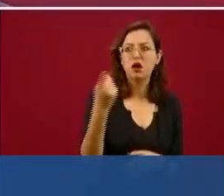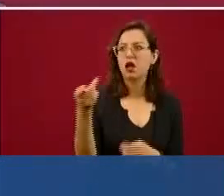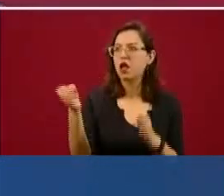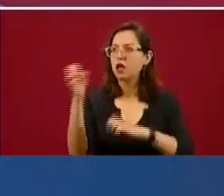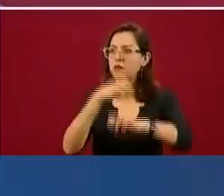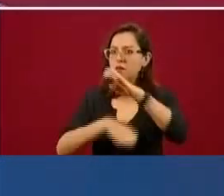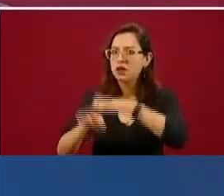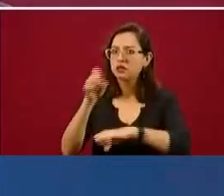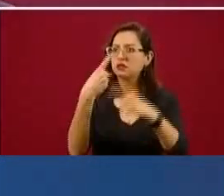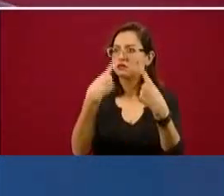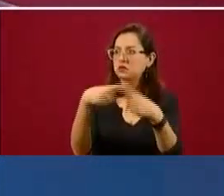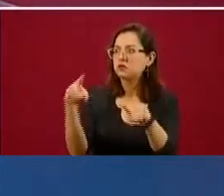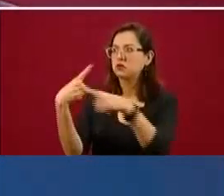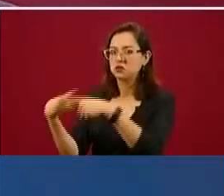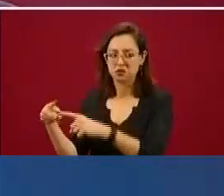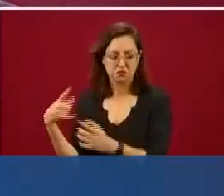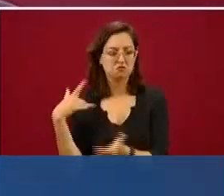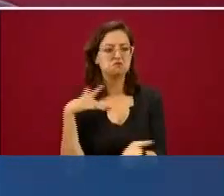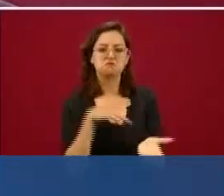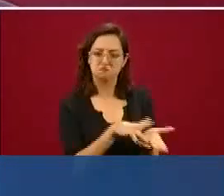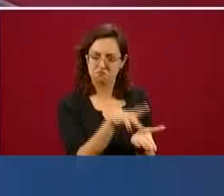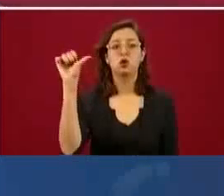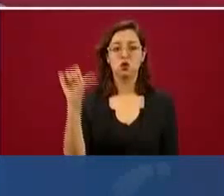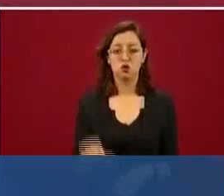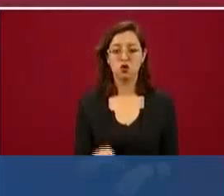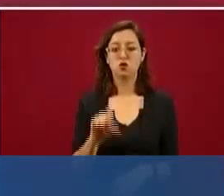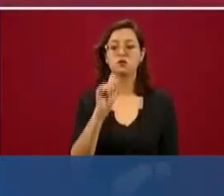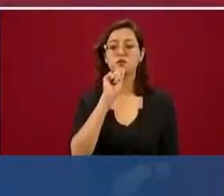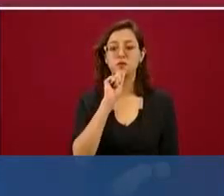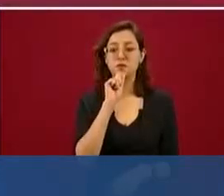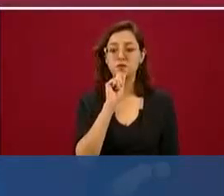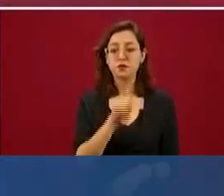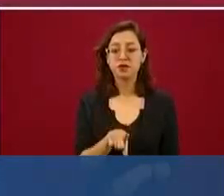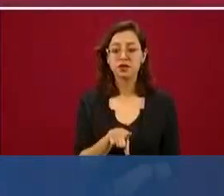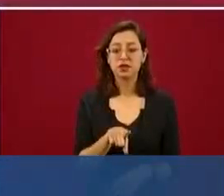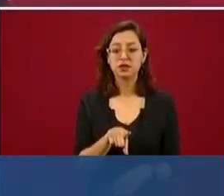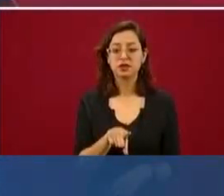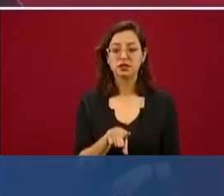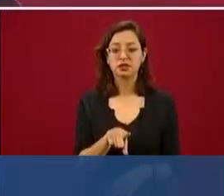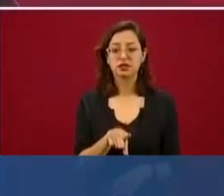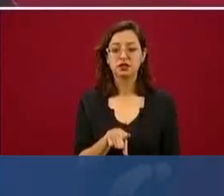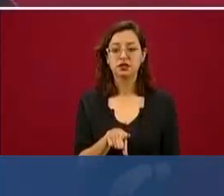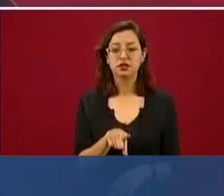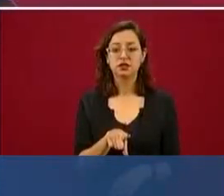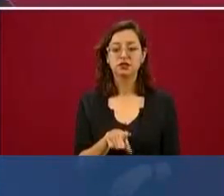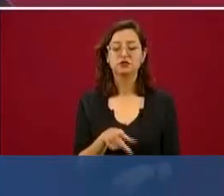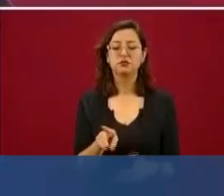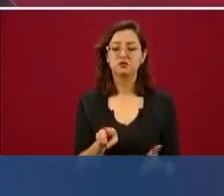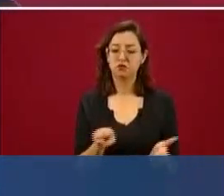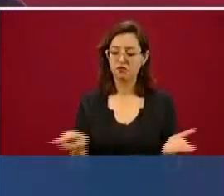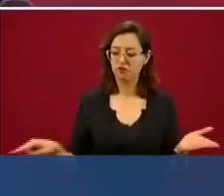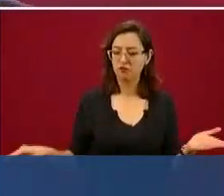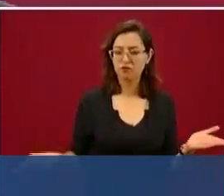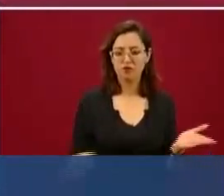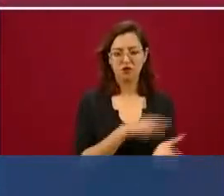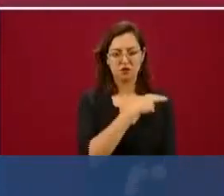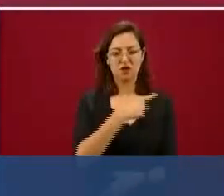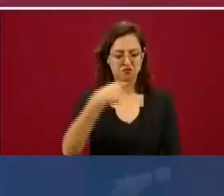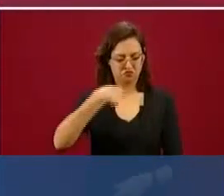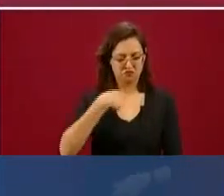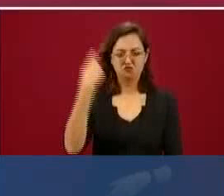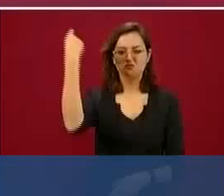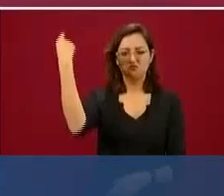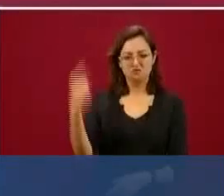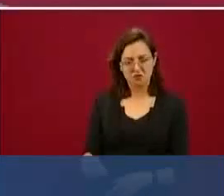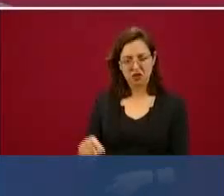que, con todo respeto, así lo dijo, como acostumbra, a diferencia de otros países, en México existe